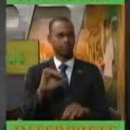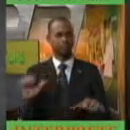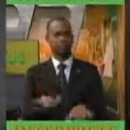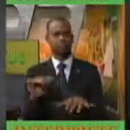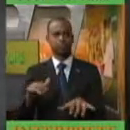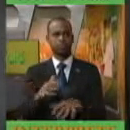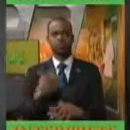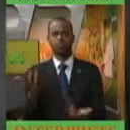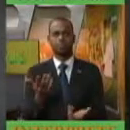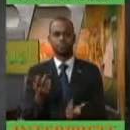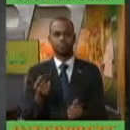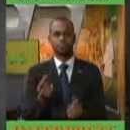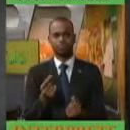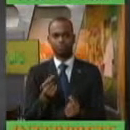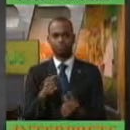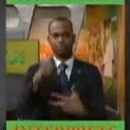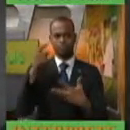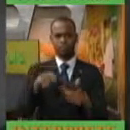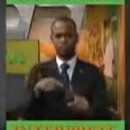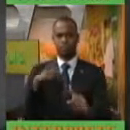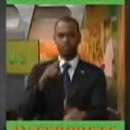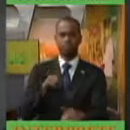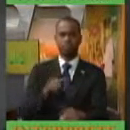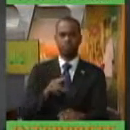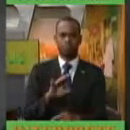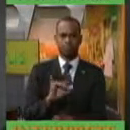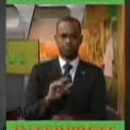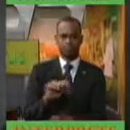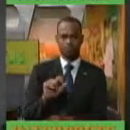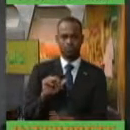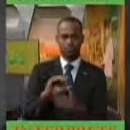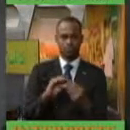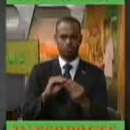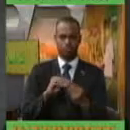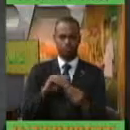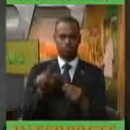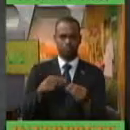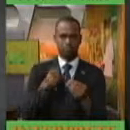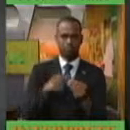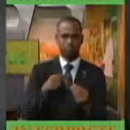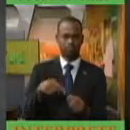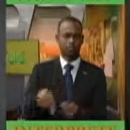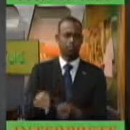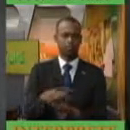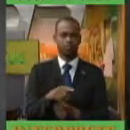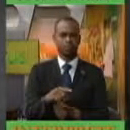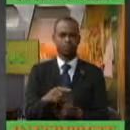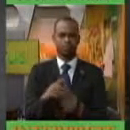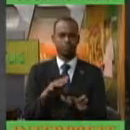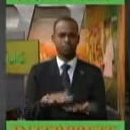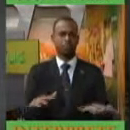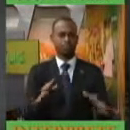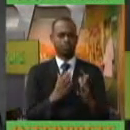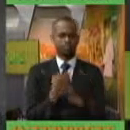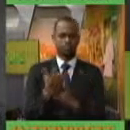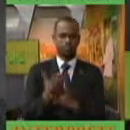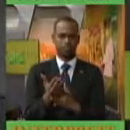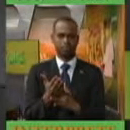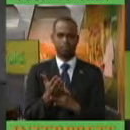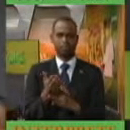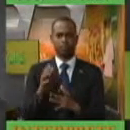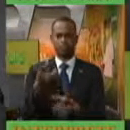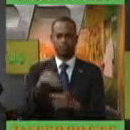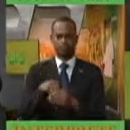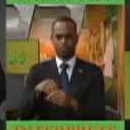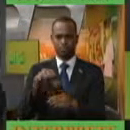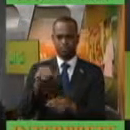directamente, inicialmente, con un tema que Berta sacó a colación, acerca de los espacios accesibles, de esos